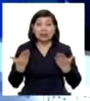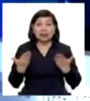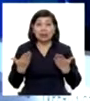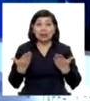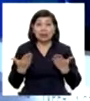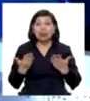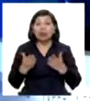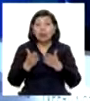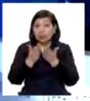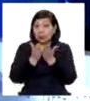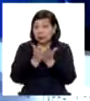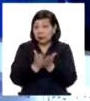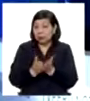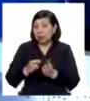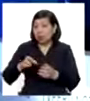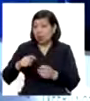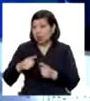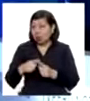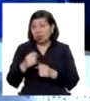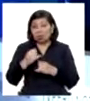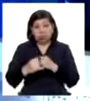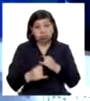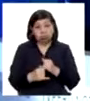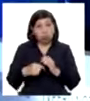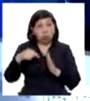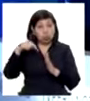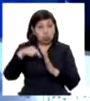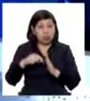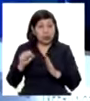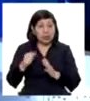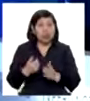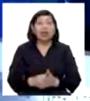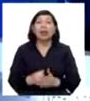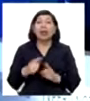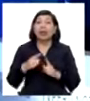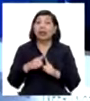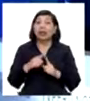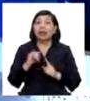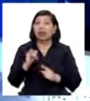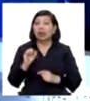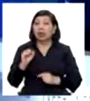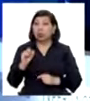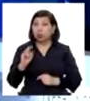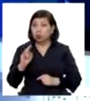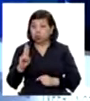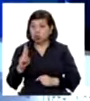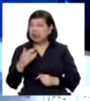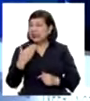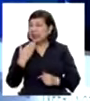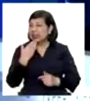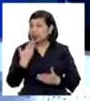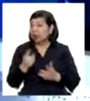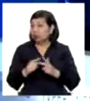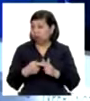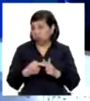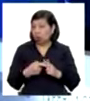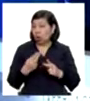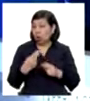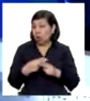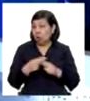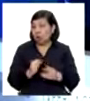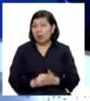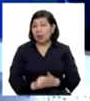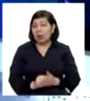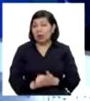ámbito portuario, Terminal Internacional del Sur, S.A., TISUR. Ellos lo que presentaron fue una iniciativa que se